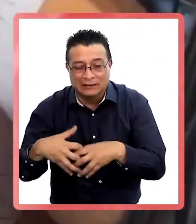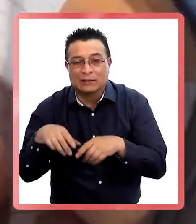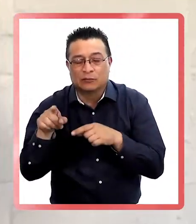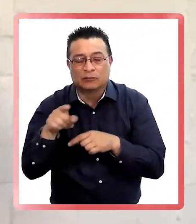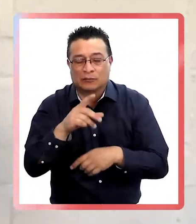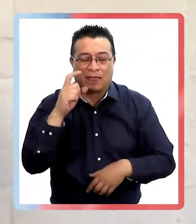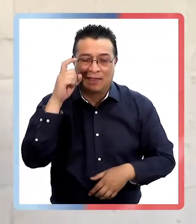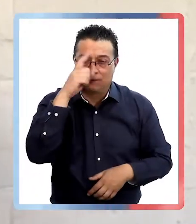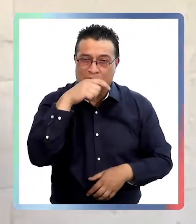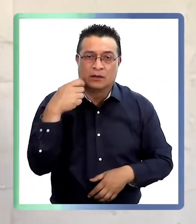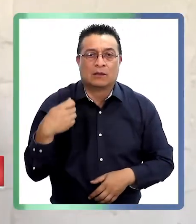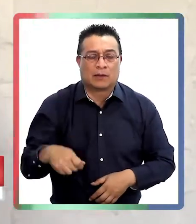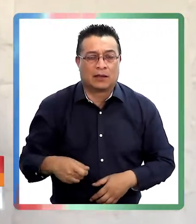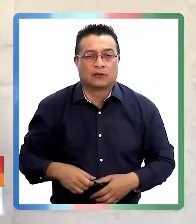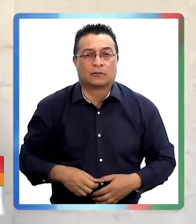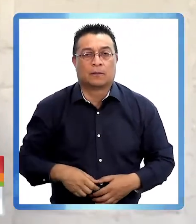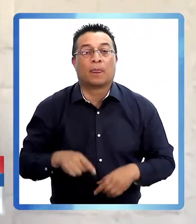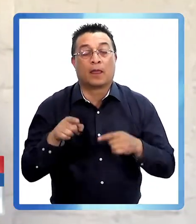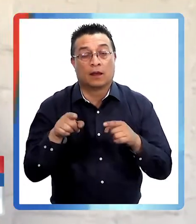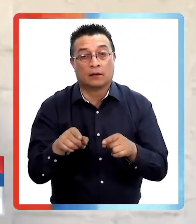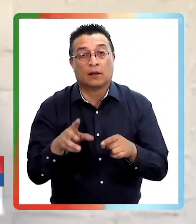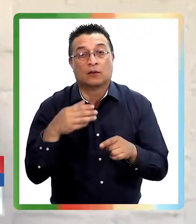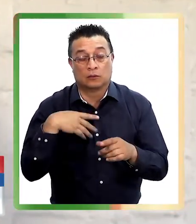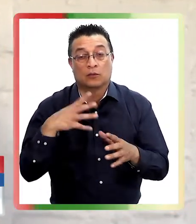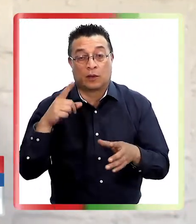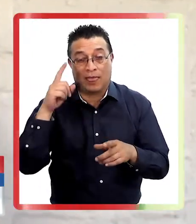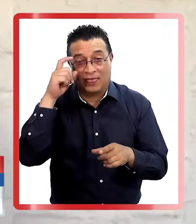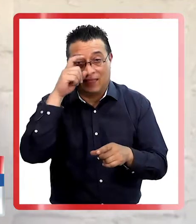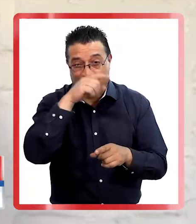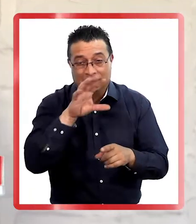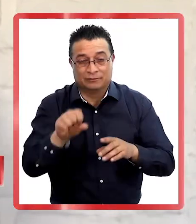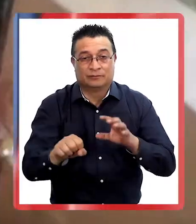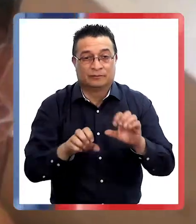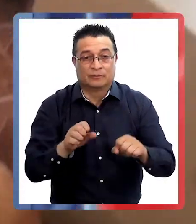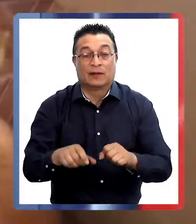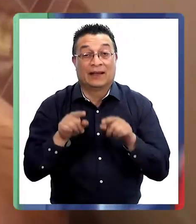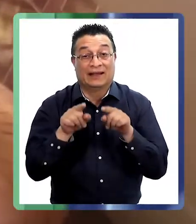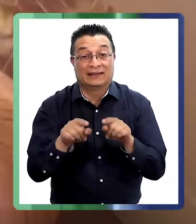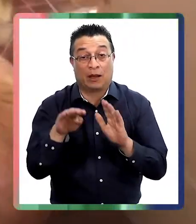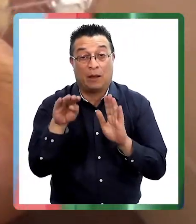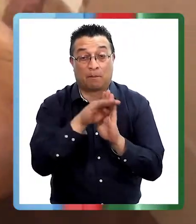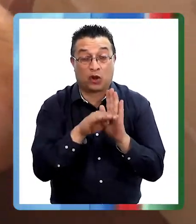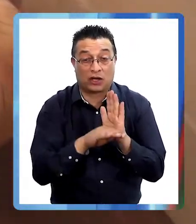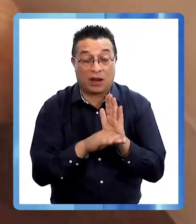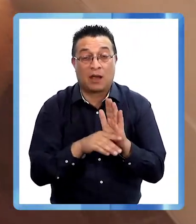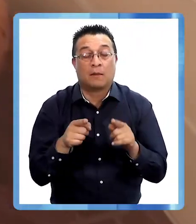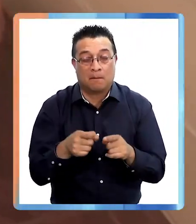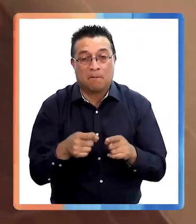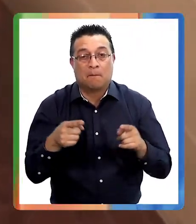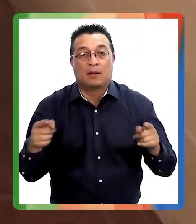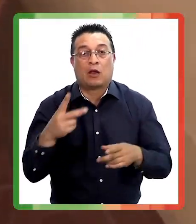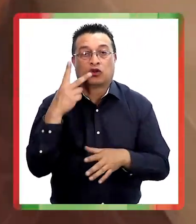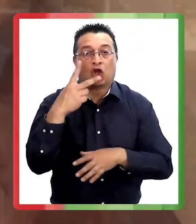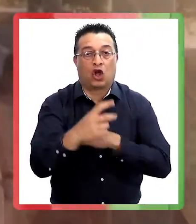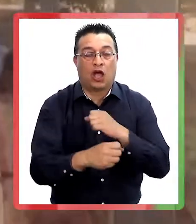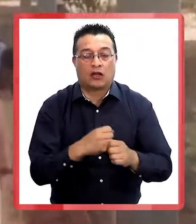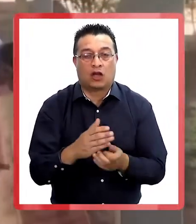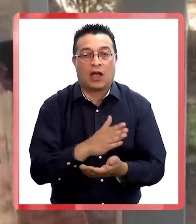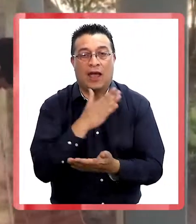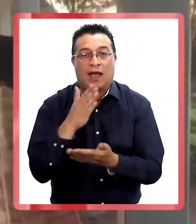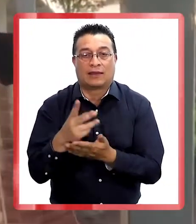perforación. Ayuda bastante a reducir un poco los costos. Este programa se extenderá por 2 años,